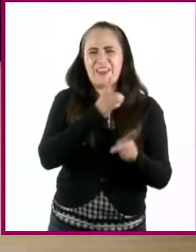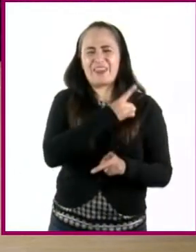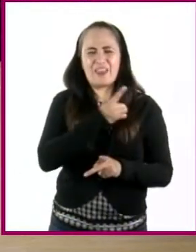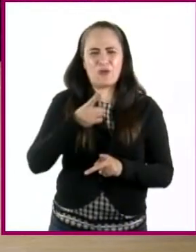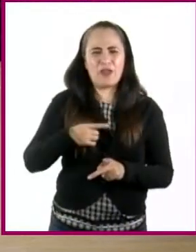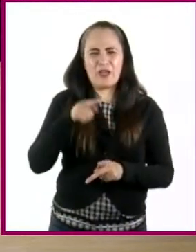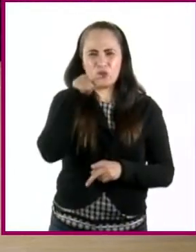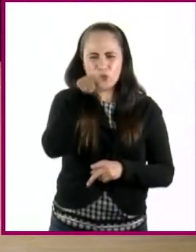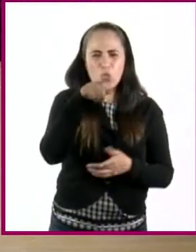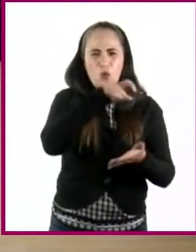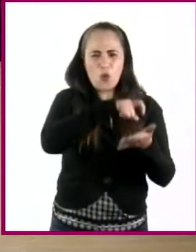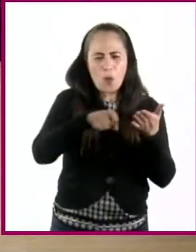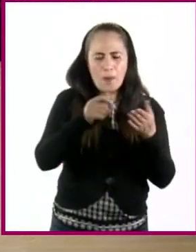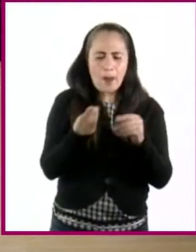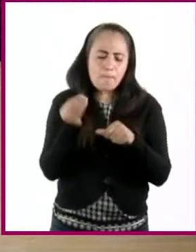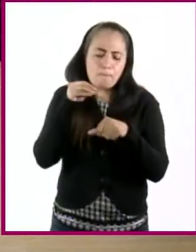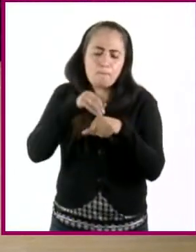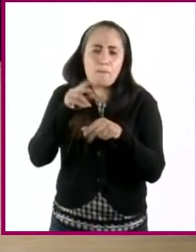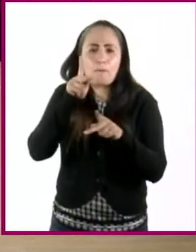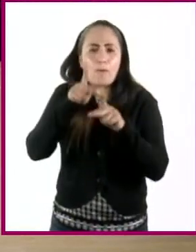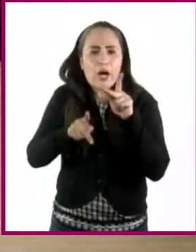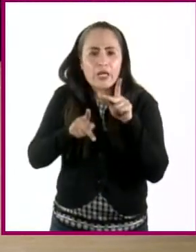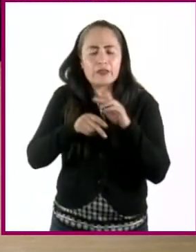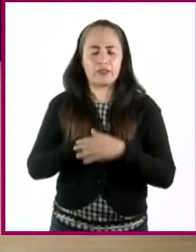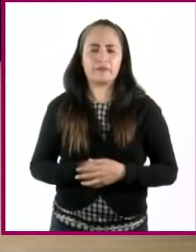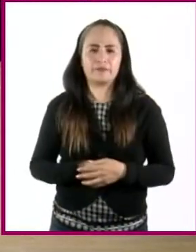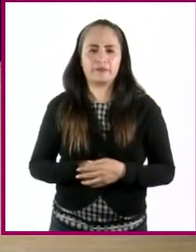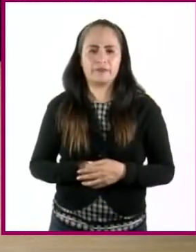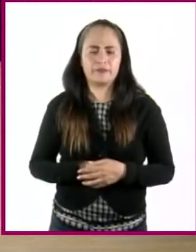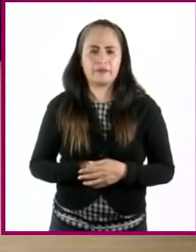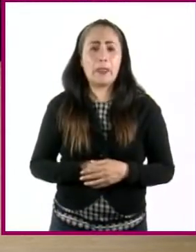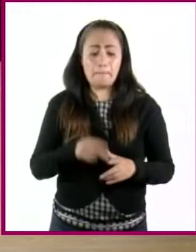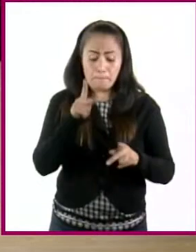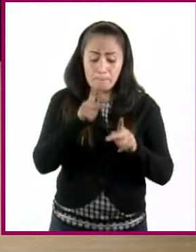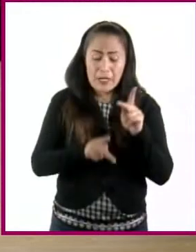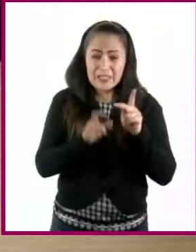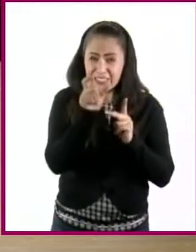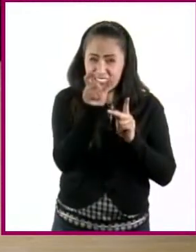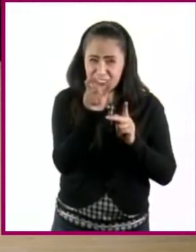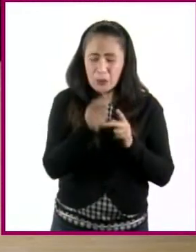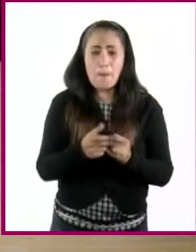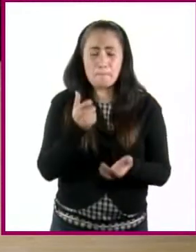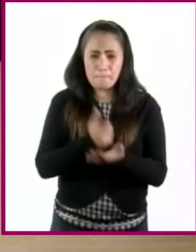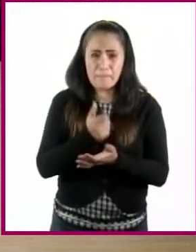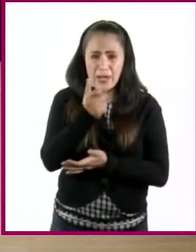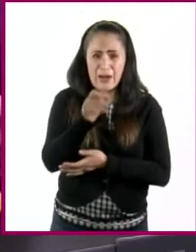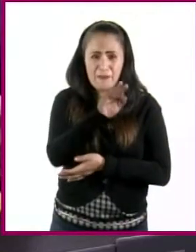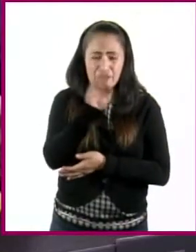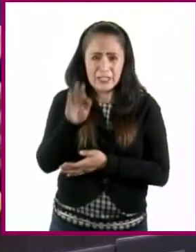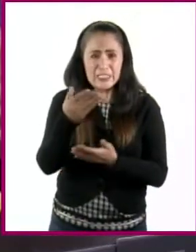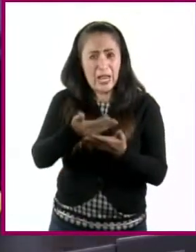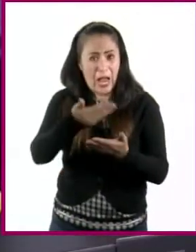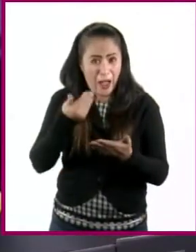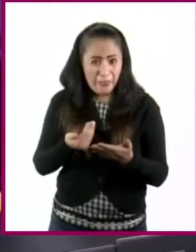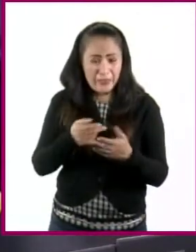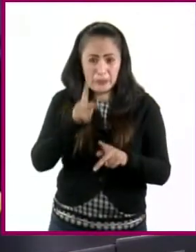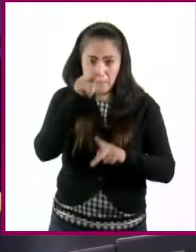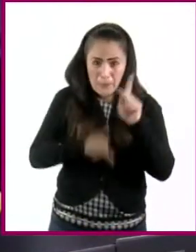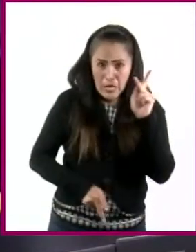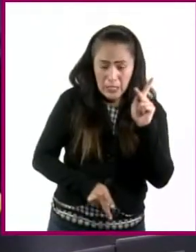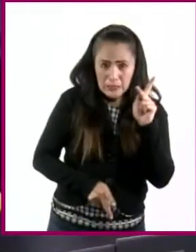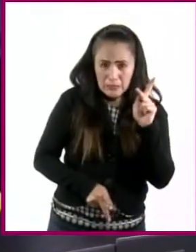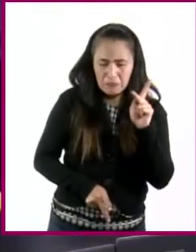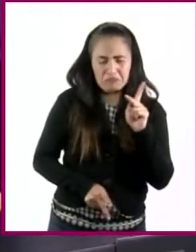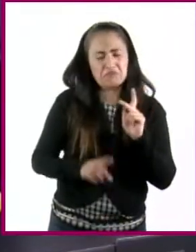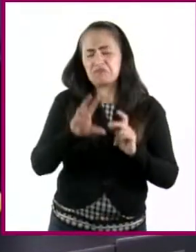tu compra. Uh-huh. Vale. Y si pagas esa parte de la deuda que se agregó antes de la fecha de corte, entonces no pasa nada,